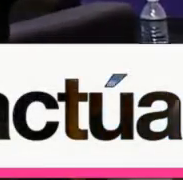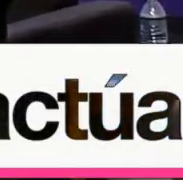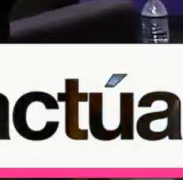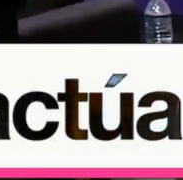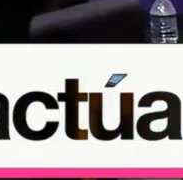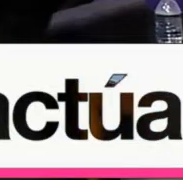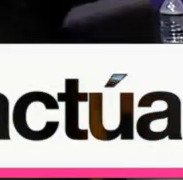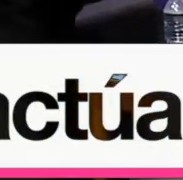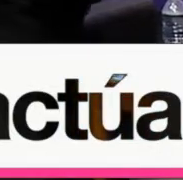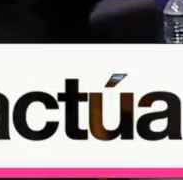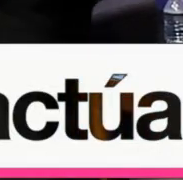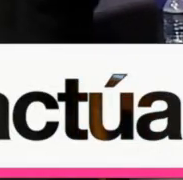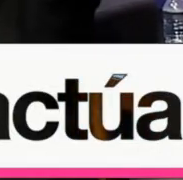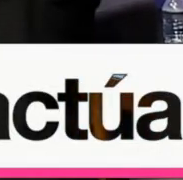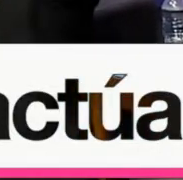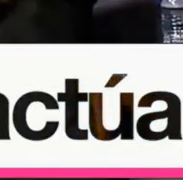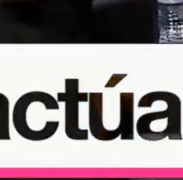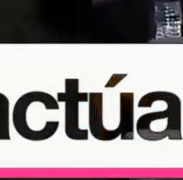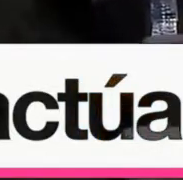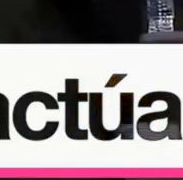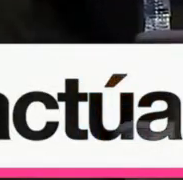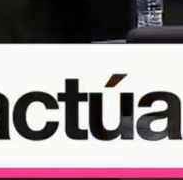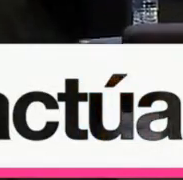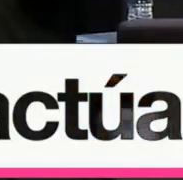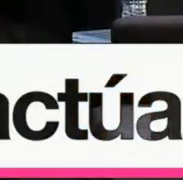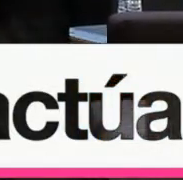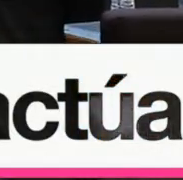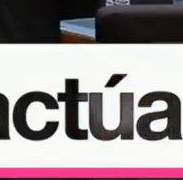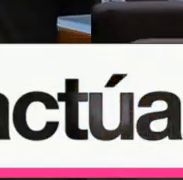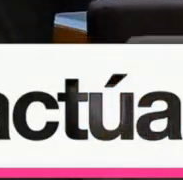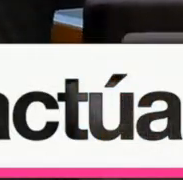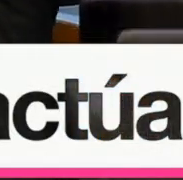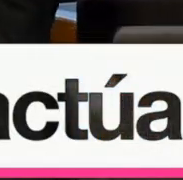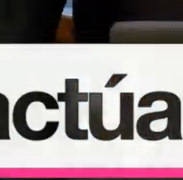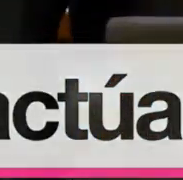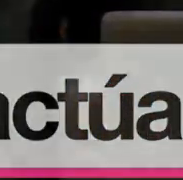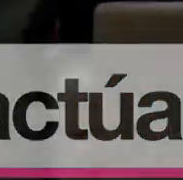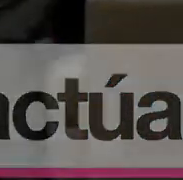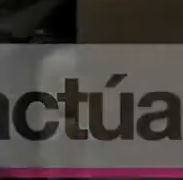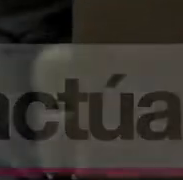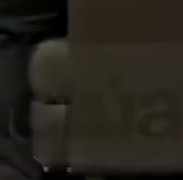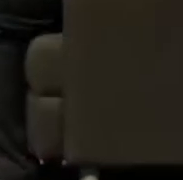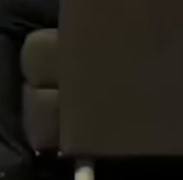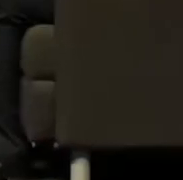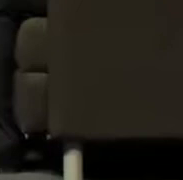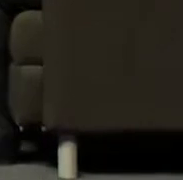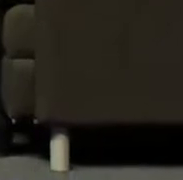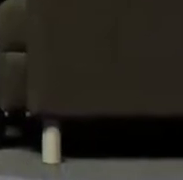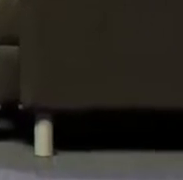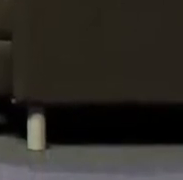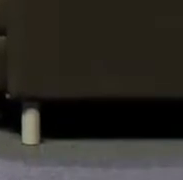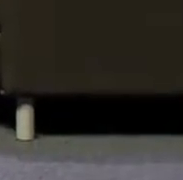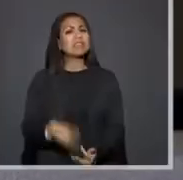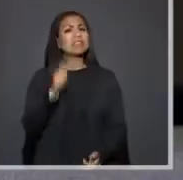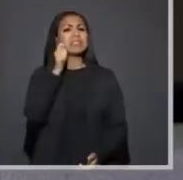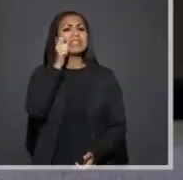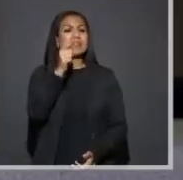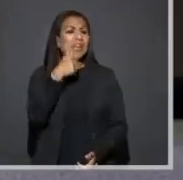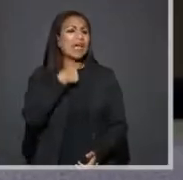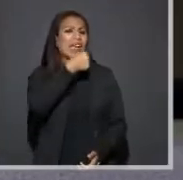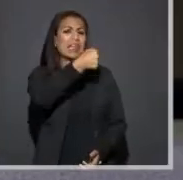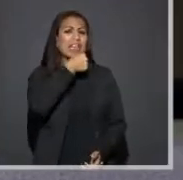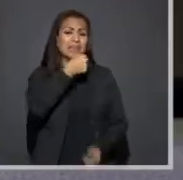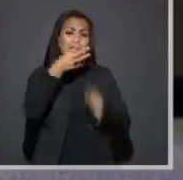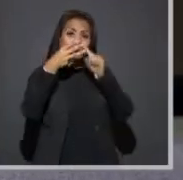Candidato, a nombre de los estudiantes del TEC de Monterrey, le damos la más cordial bienvenida. La dinámica de la entrevista consiste en